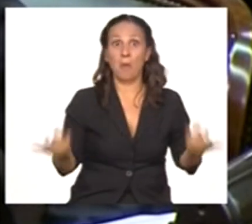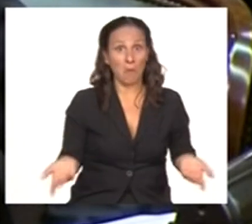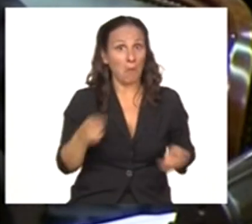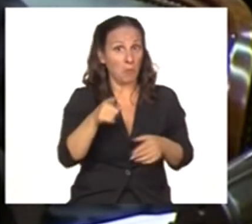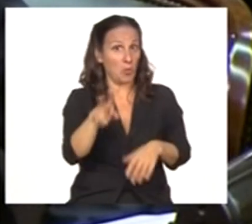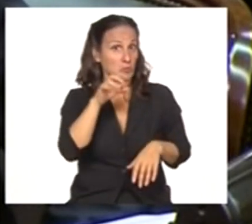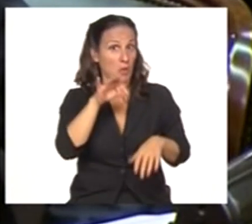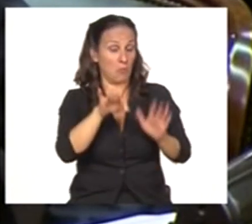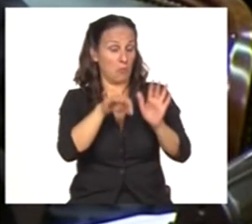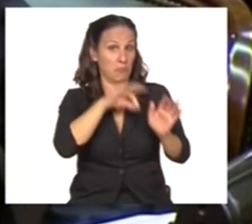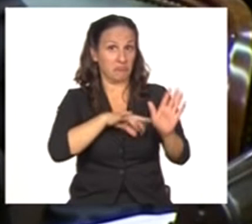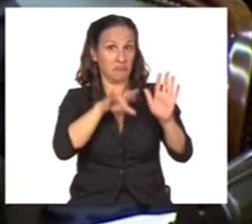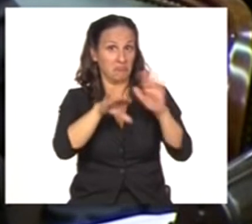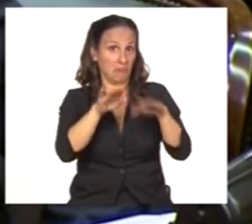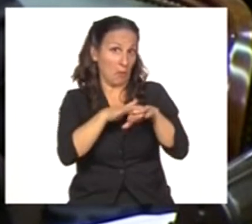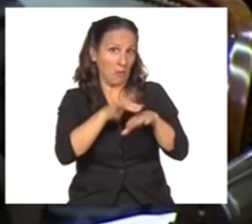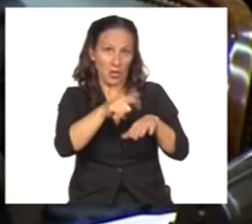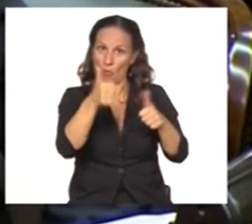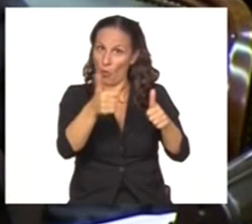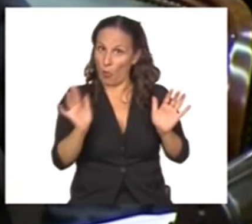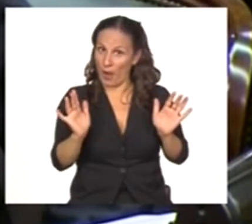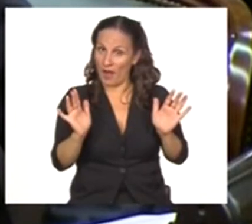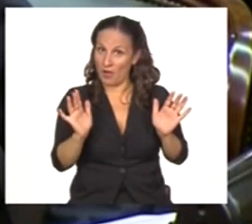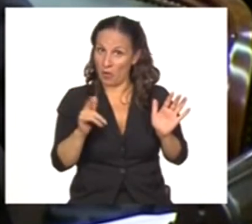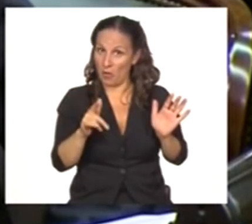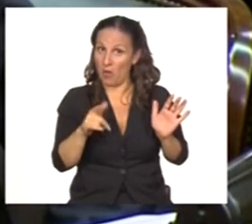actual es bueno y lo estamos congelando.